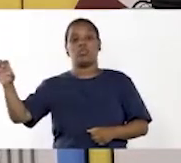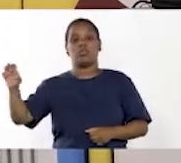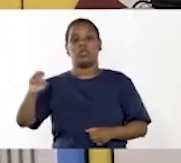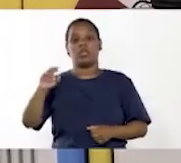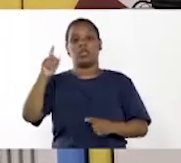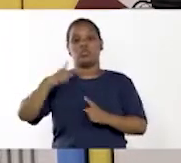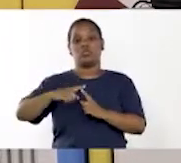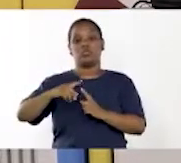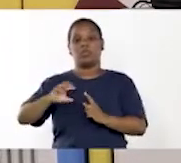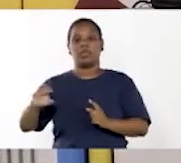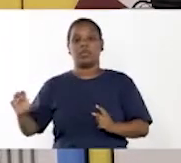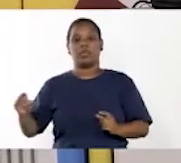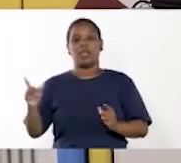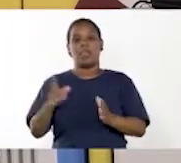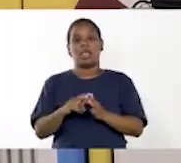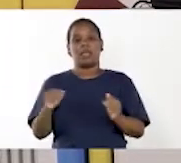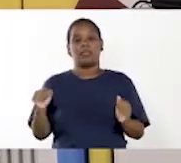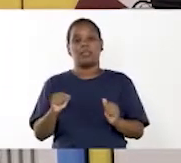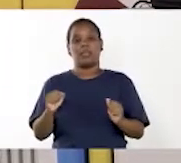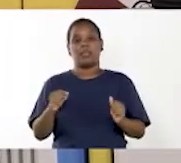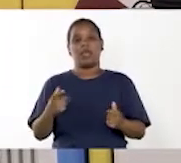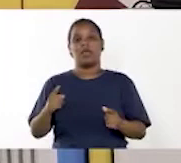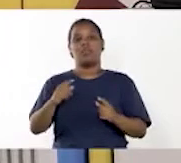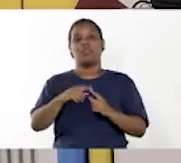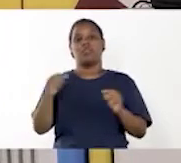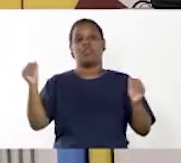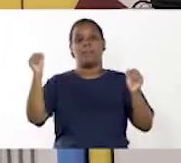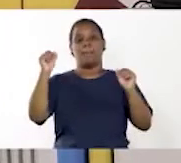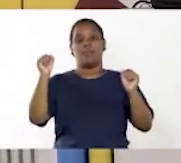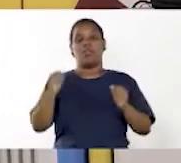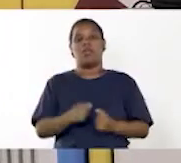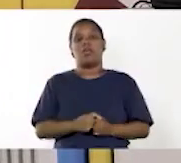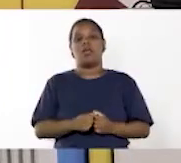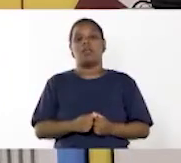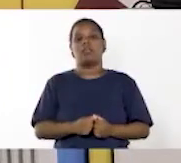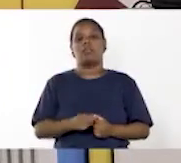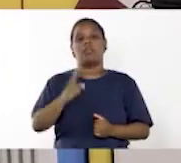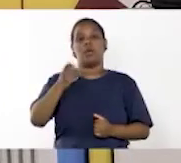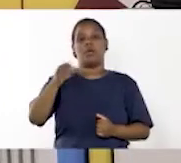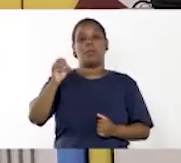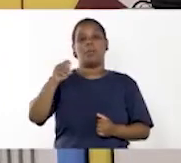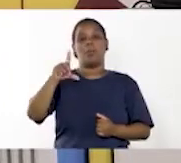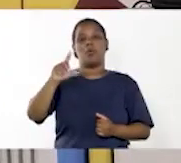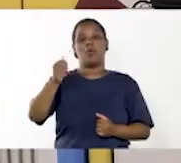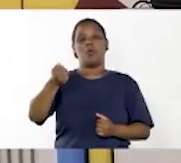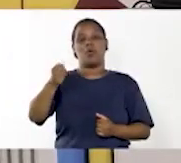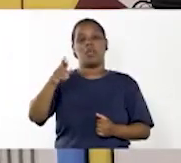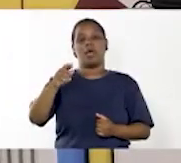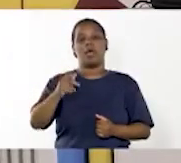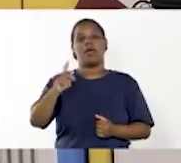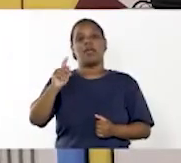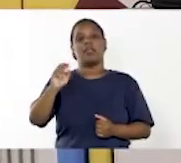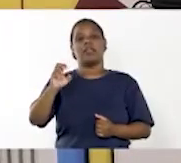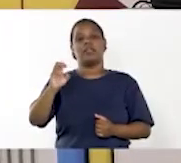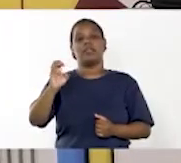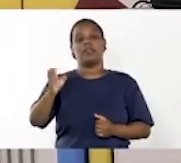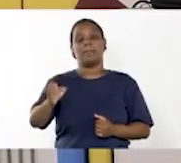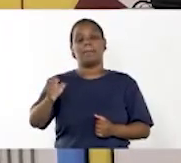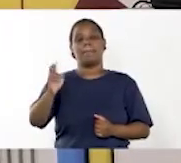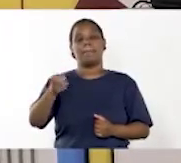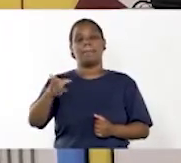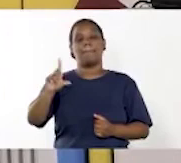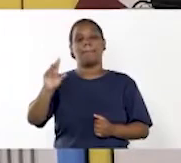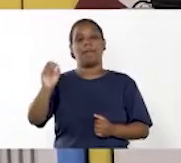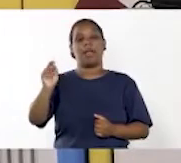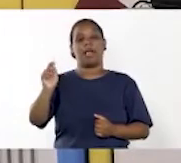puede ser la templada, que puede ser la polar. Escogimos una, hicimos el trabajo. O la escogimos las 4 y